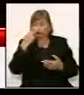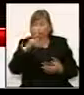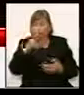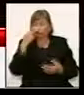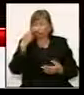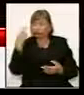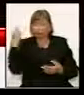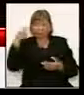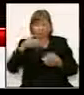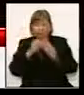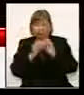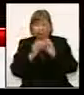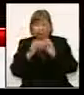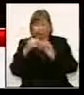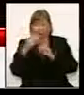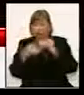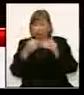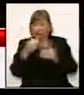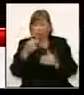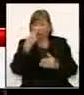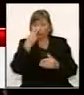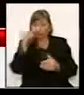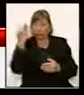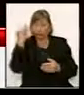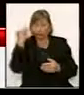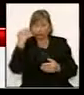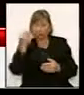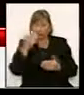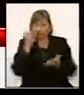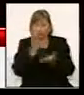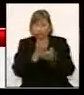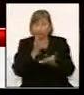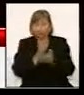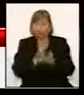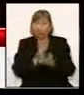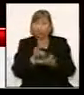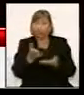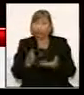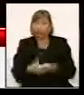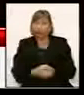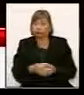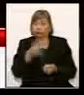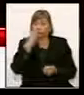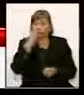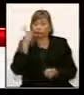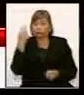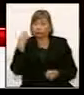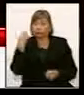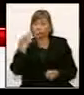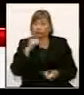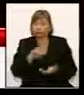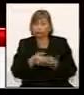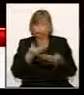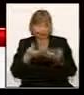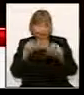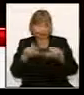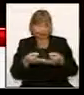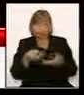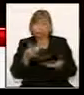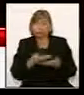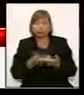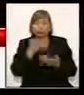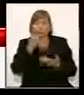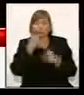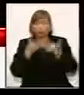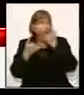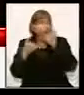atrás para corregir los errores. Hay que mirar atrás para sancionar, si es que hay que sancionar. Hay que mirar atrás, indudablemente, para ver qué cosa